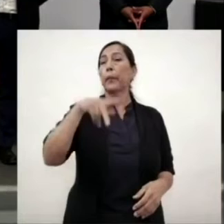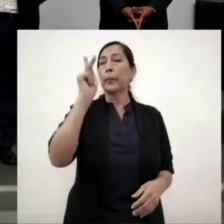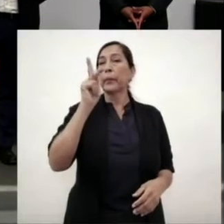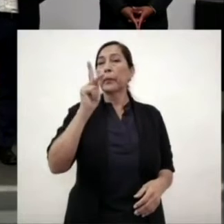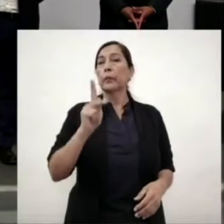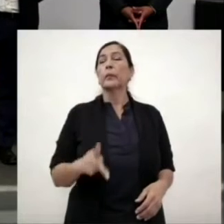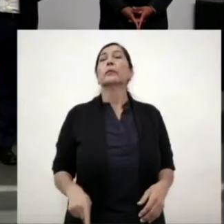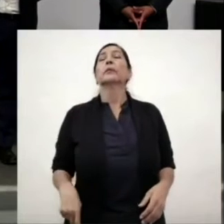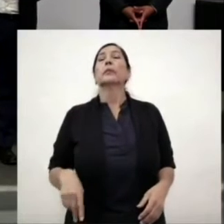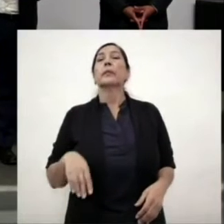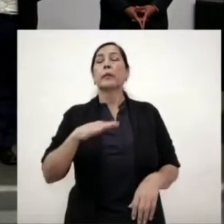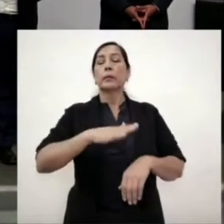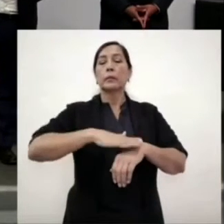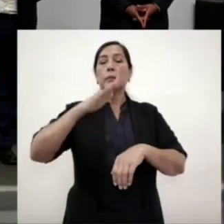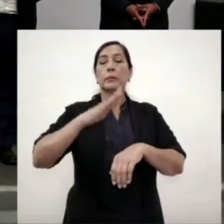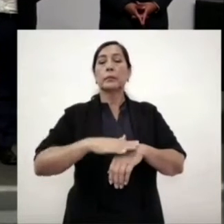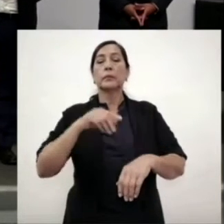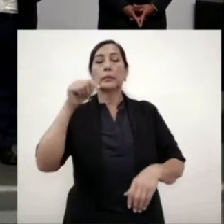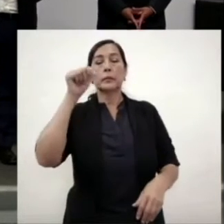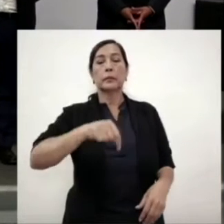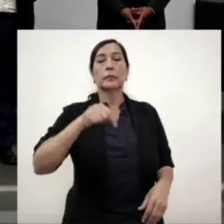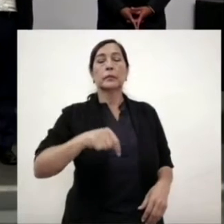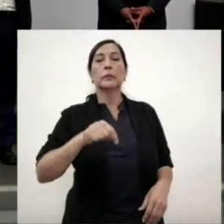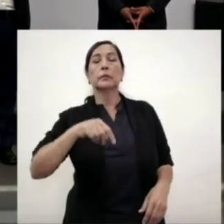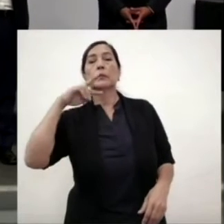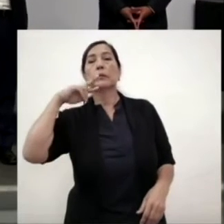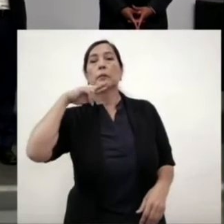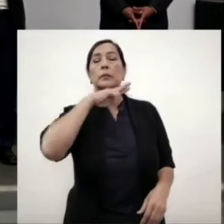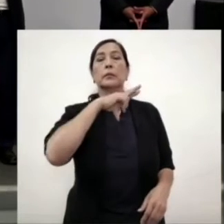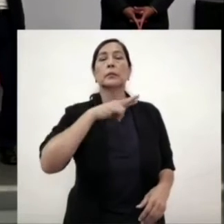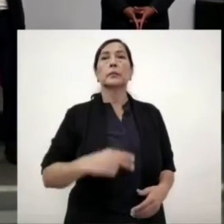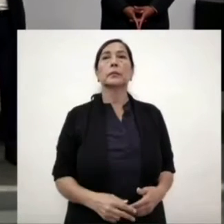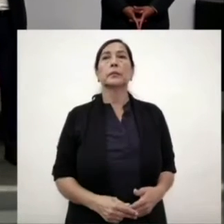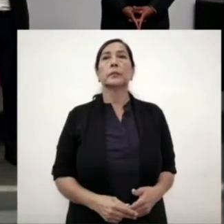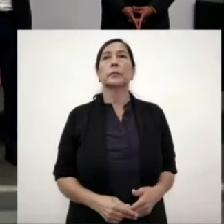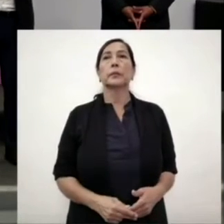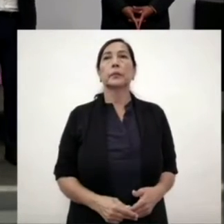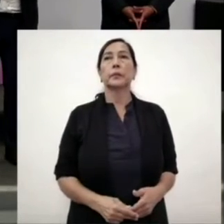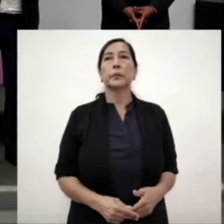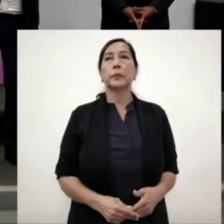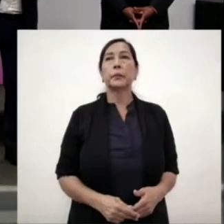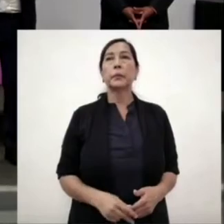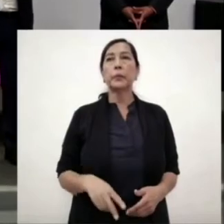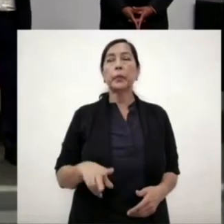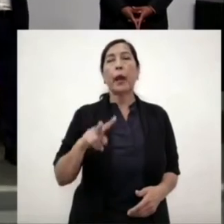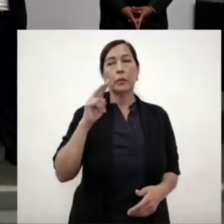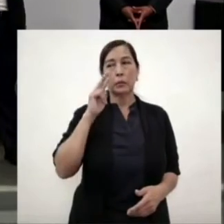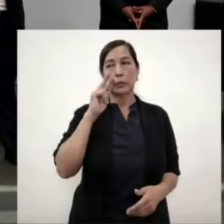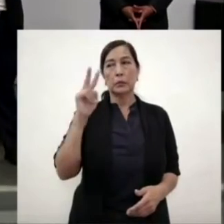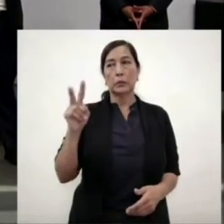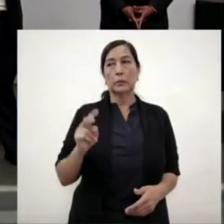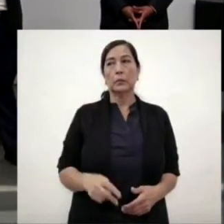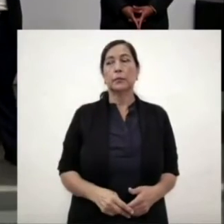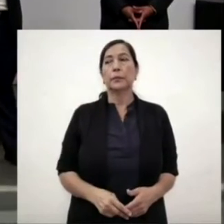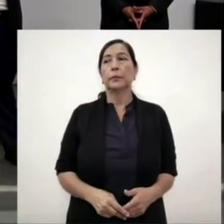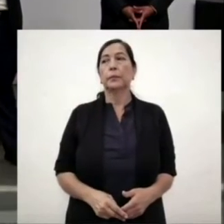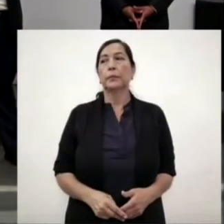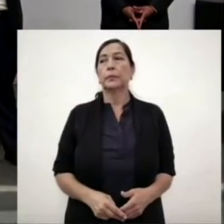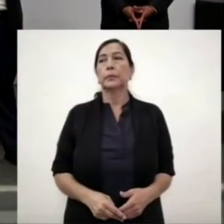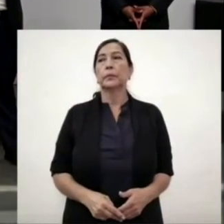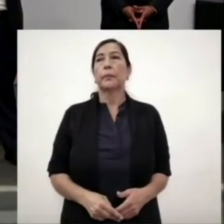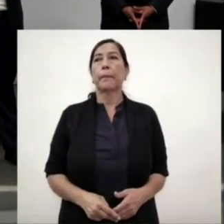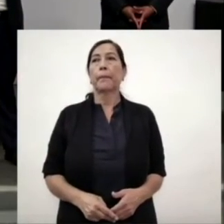el compromiso. ¿Podemos ver la presentación donde viene, a dónde se destinan los recursos del Fortapaz? A ver si lo podemos.